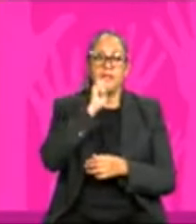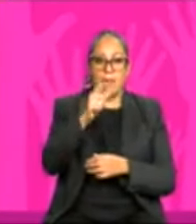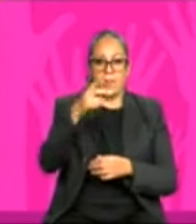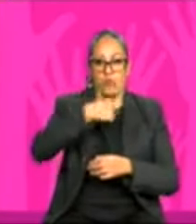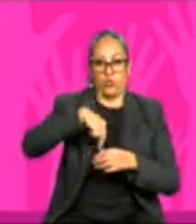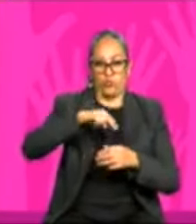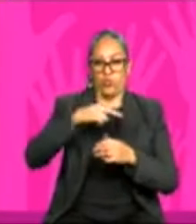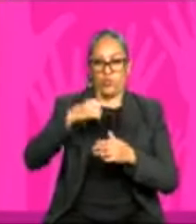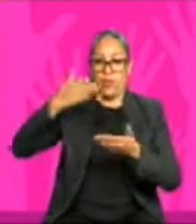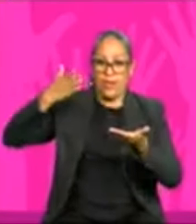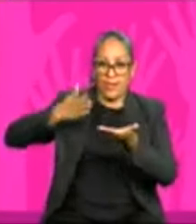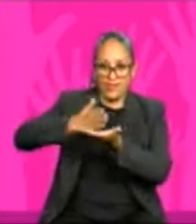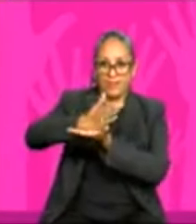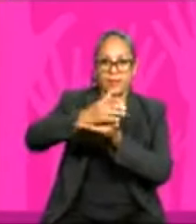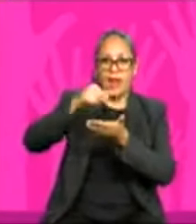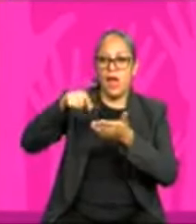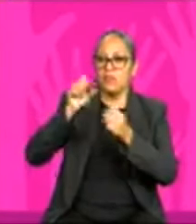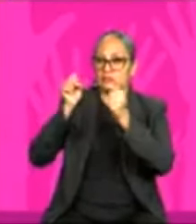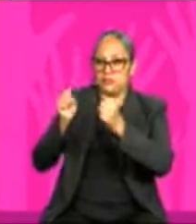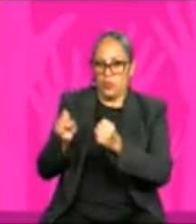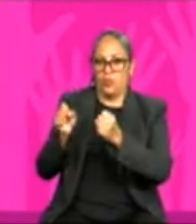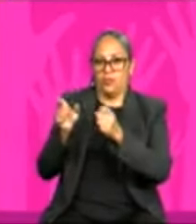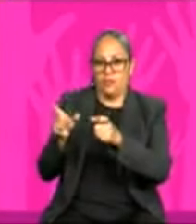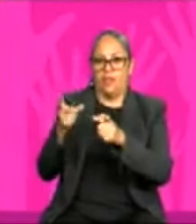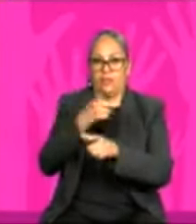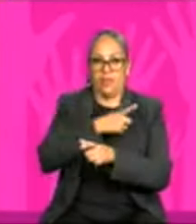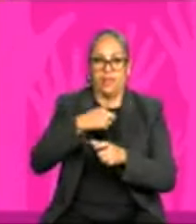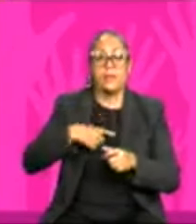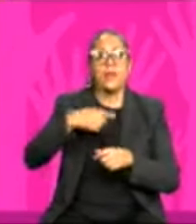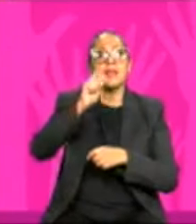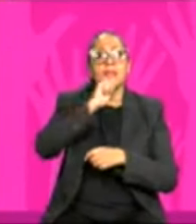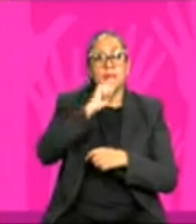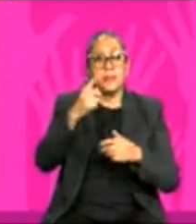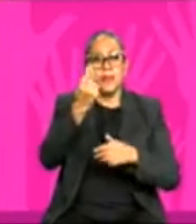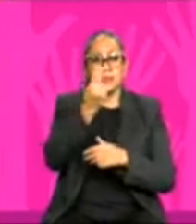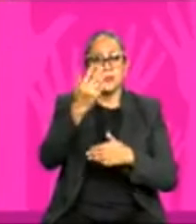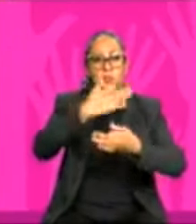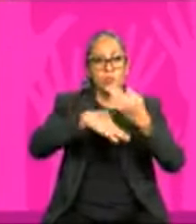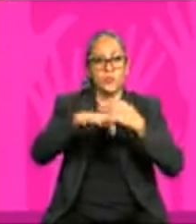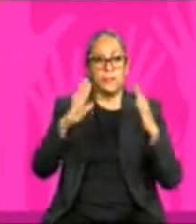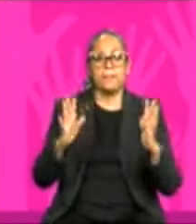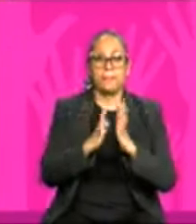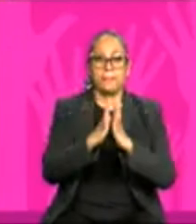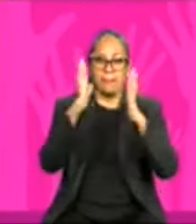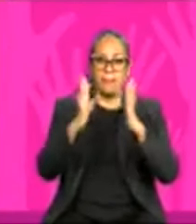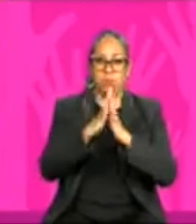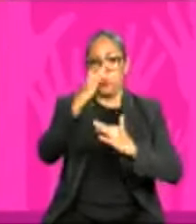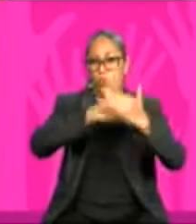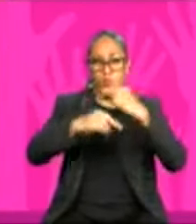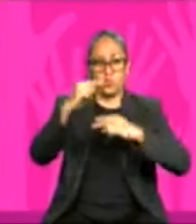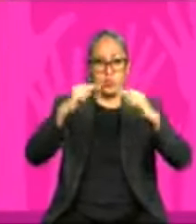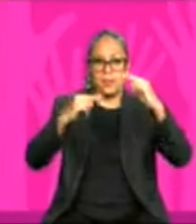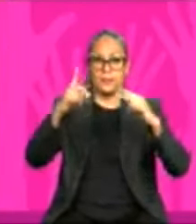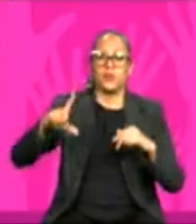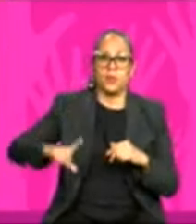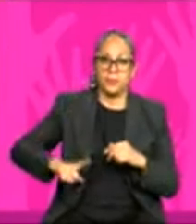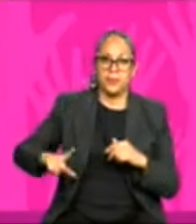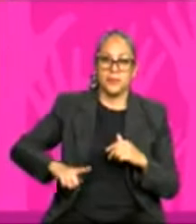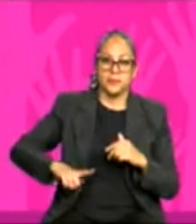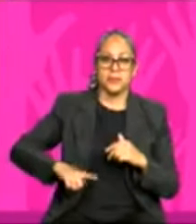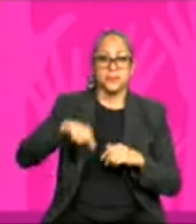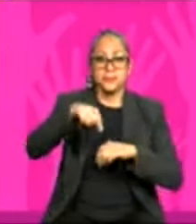de Morelos. Impulsaremos una estrategia integral donde participen todos los niveles de gobierno. Que Morelos deje